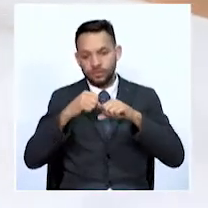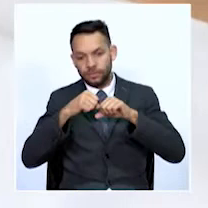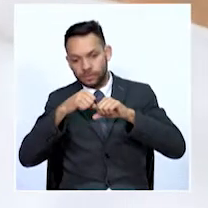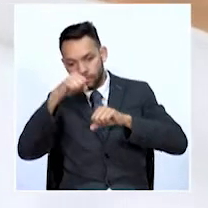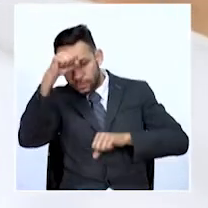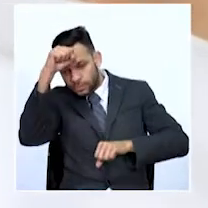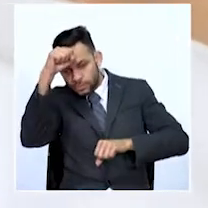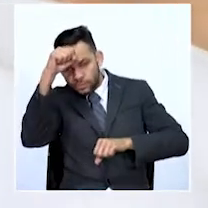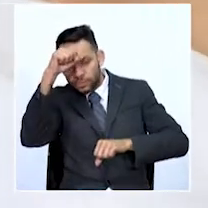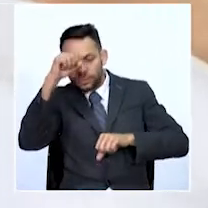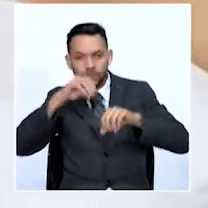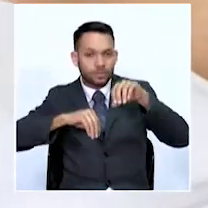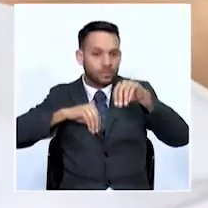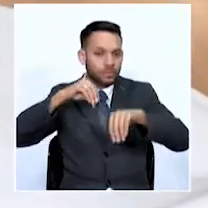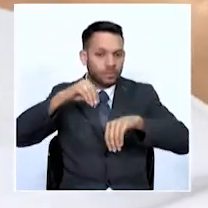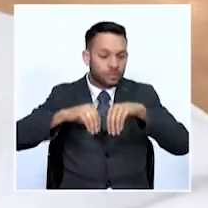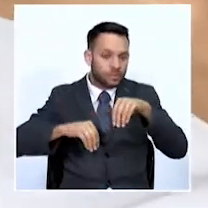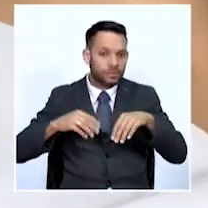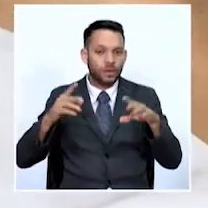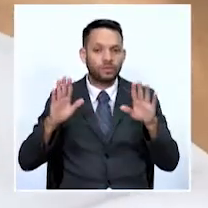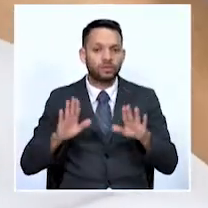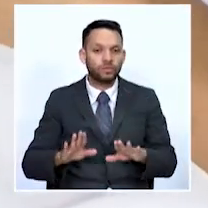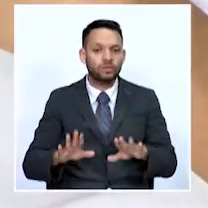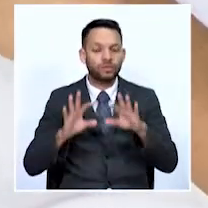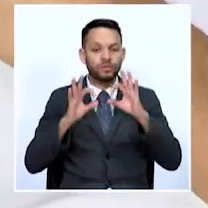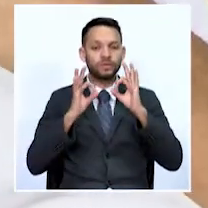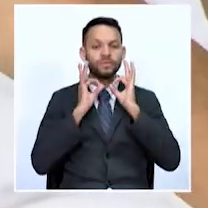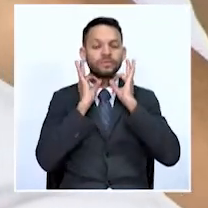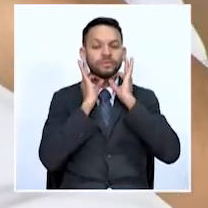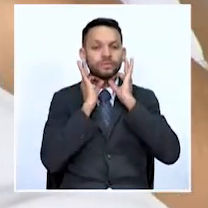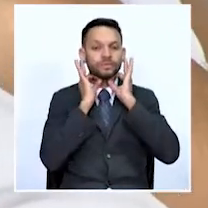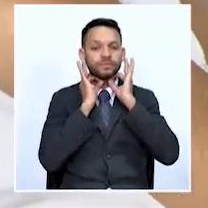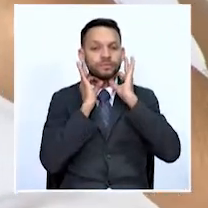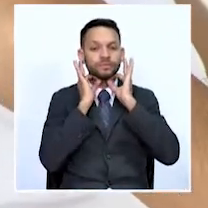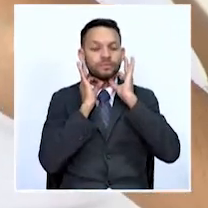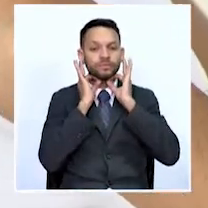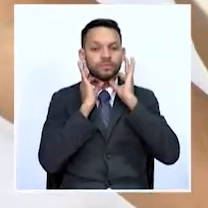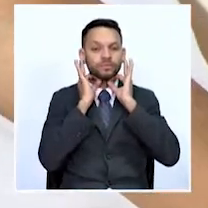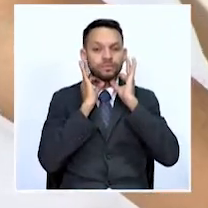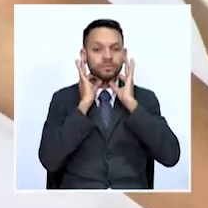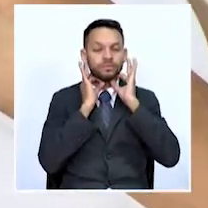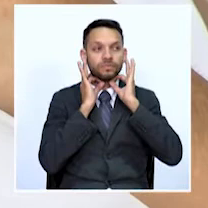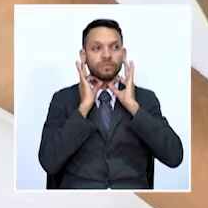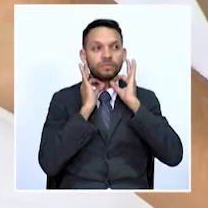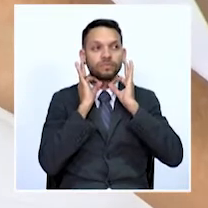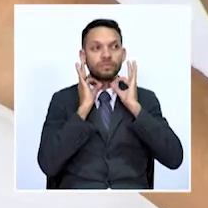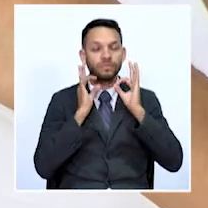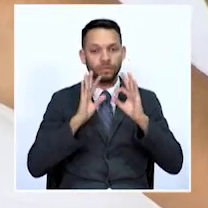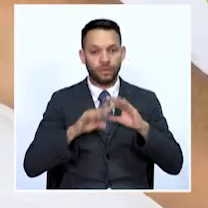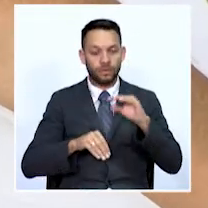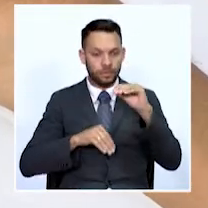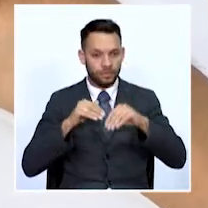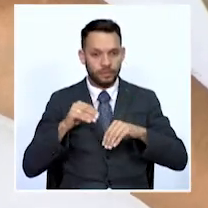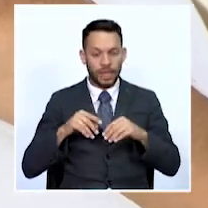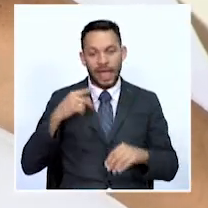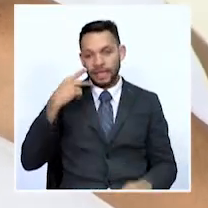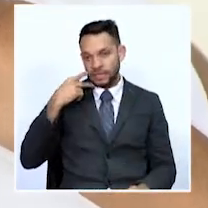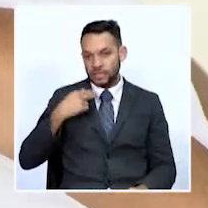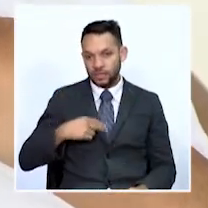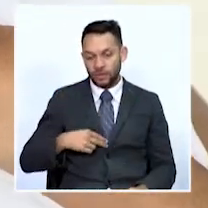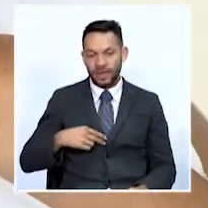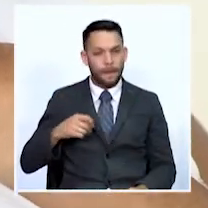campo interferente grande en las amígdalas, donde ella tiene como esta historia